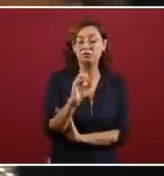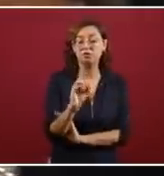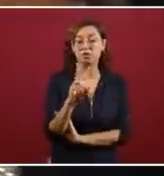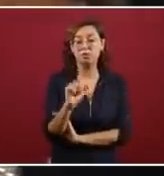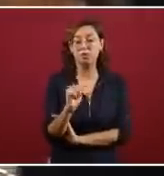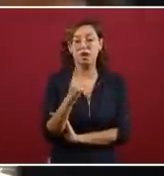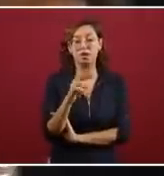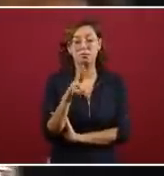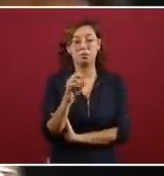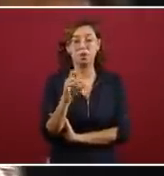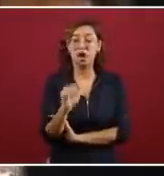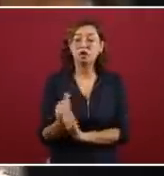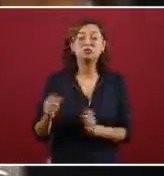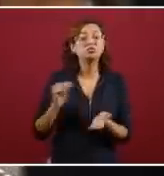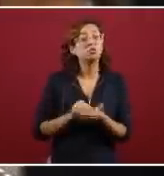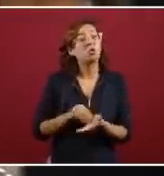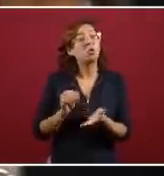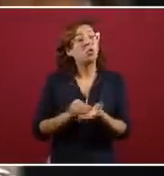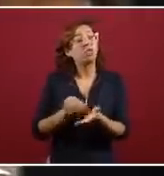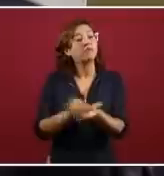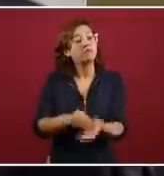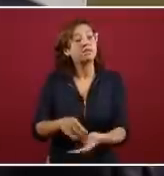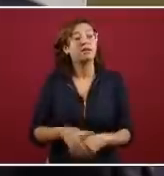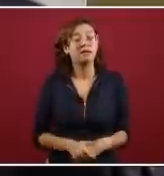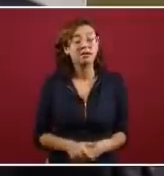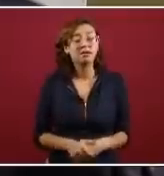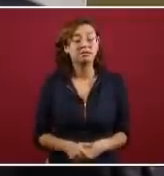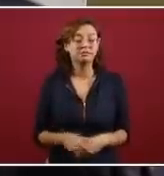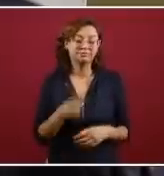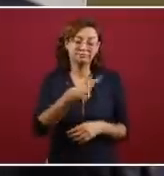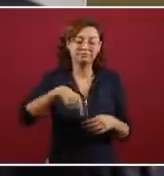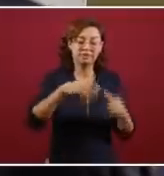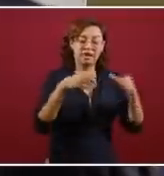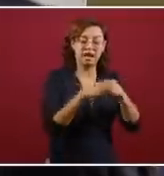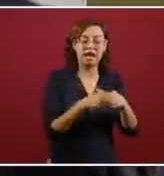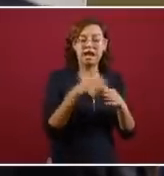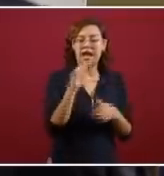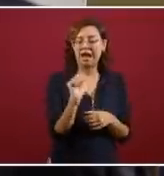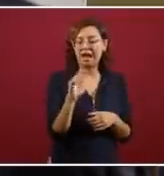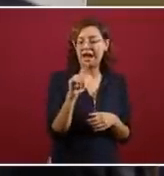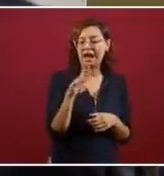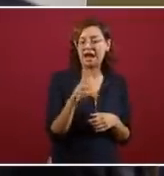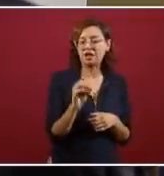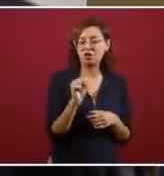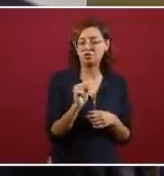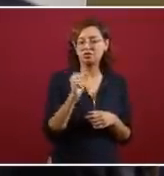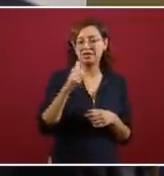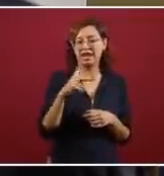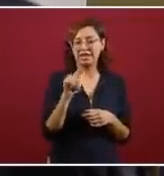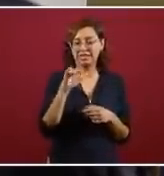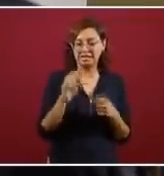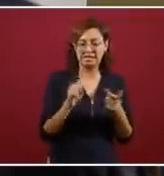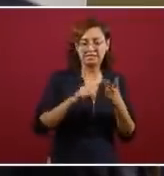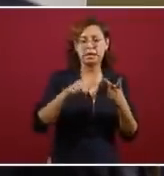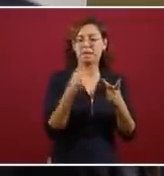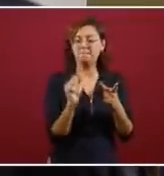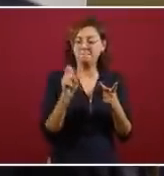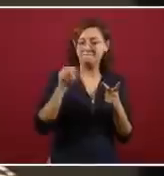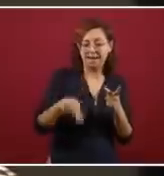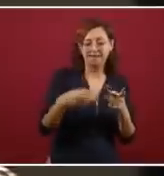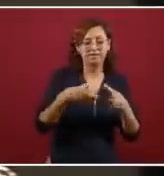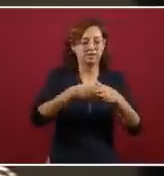Carlos Salinas de Gortari, en conjunto con el PRI y el PAN, crearon este robo financiero al país, que al